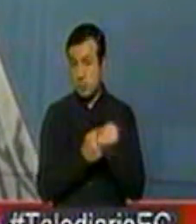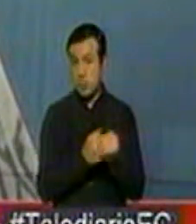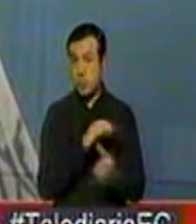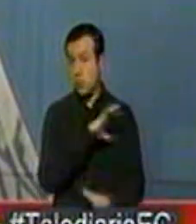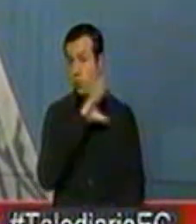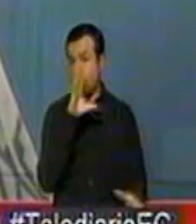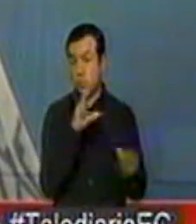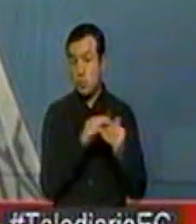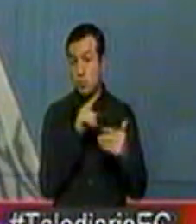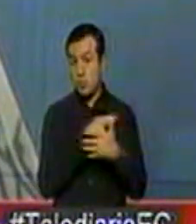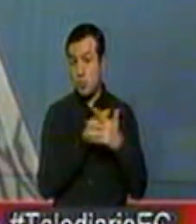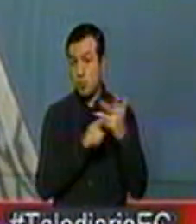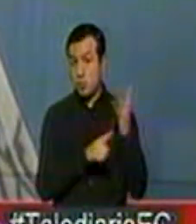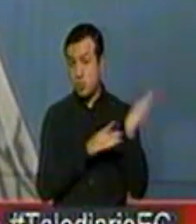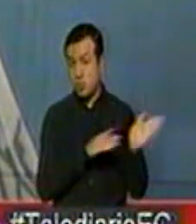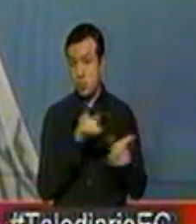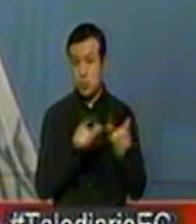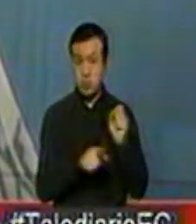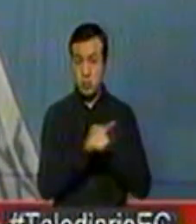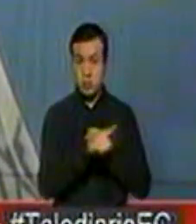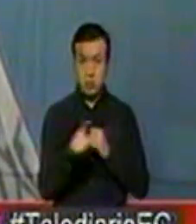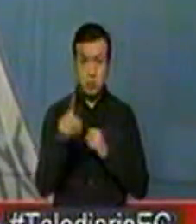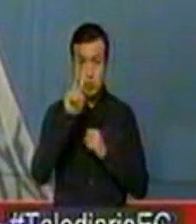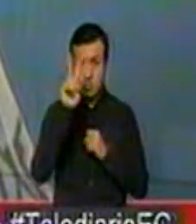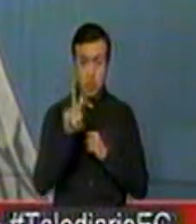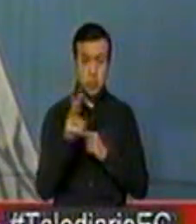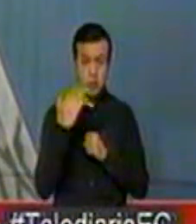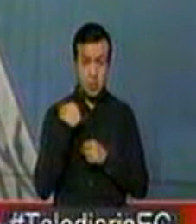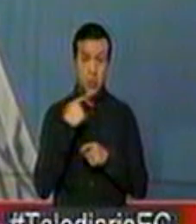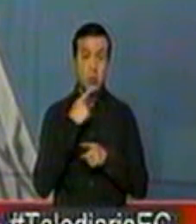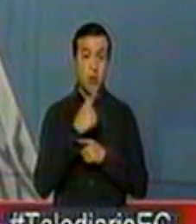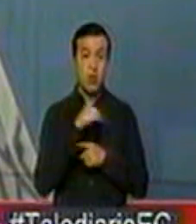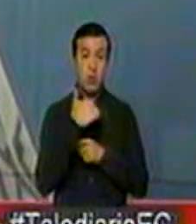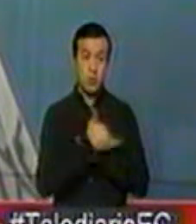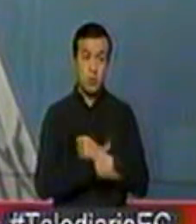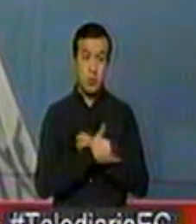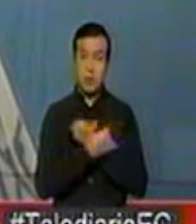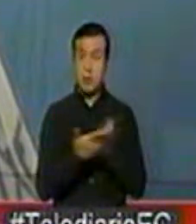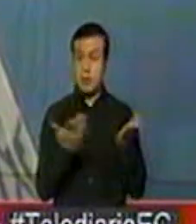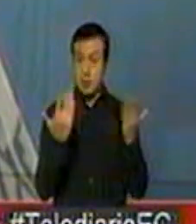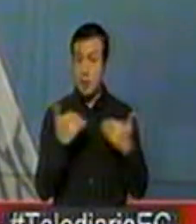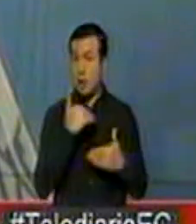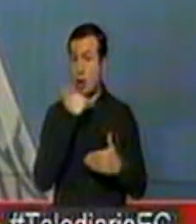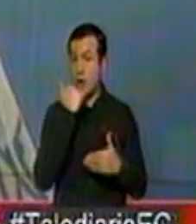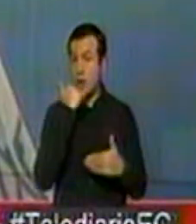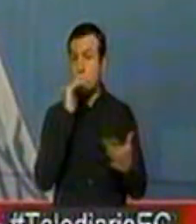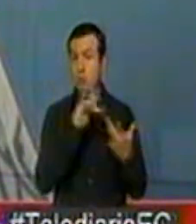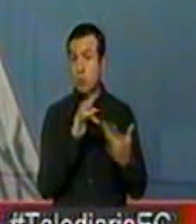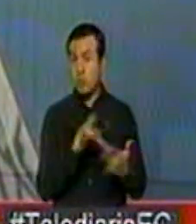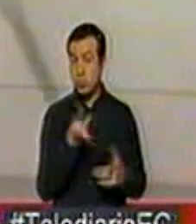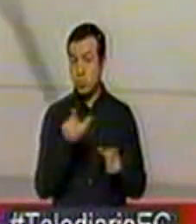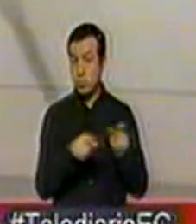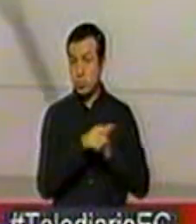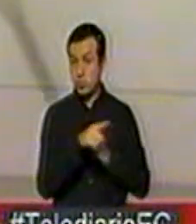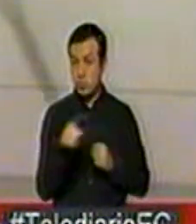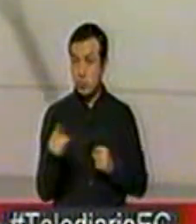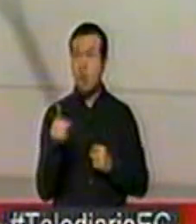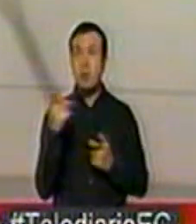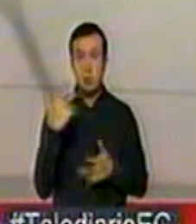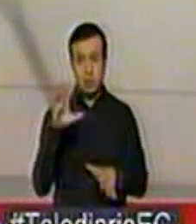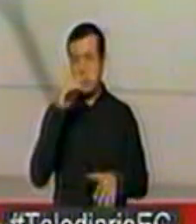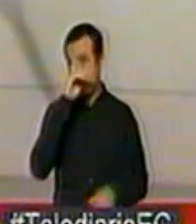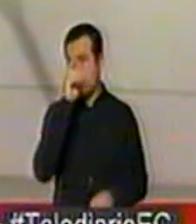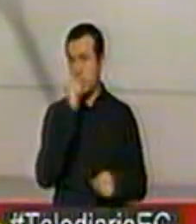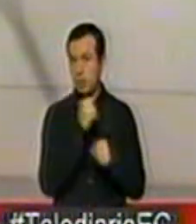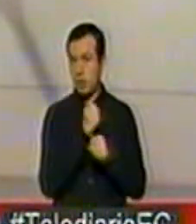esta regularización de los ciudadanos venezolanos que están en otros países? ¿Ha habido algún contacto? Como le digo, estamos trabajando a